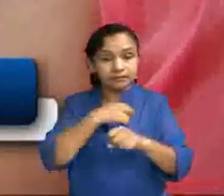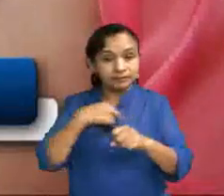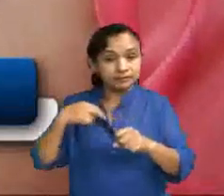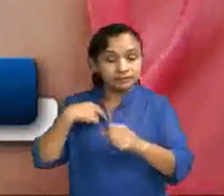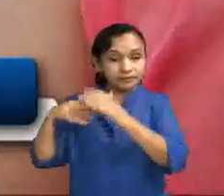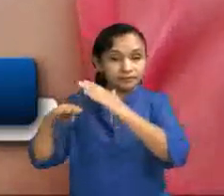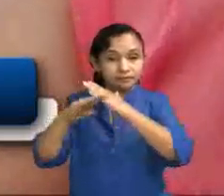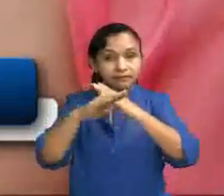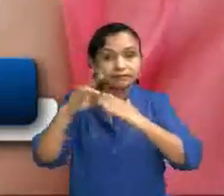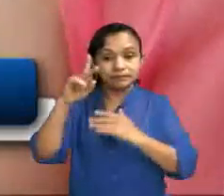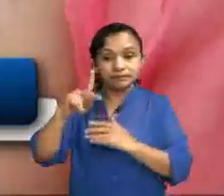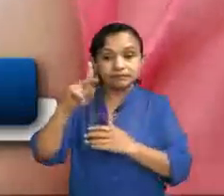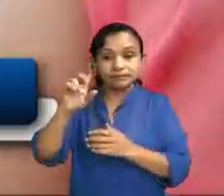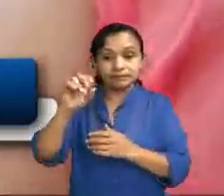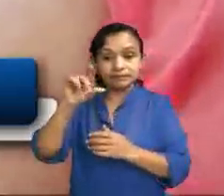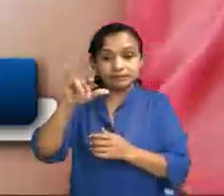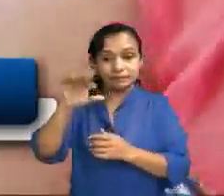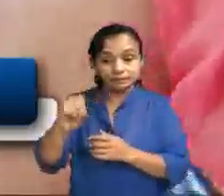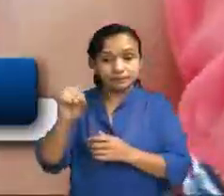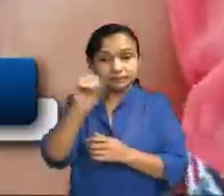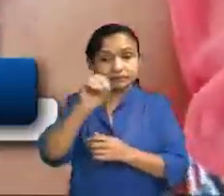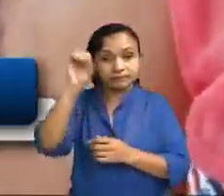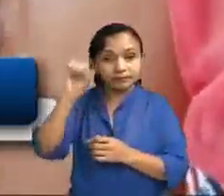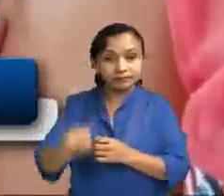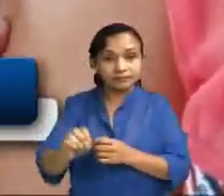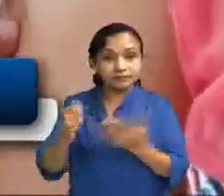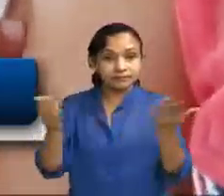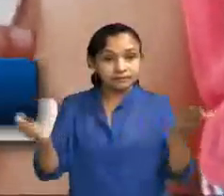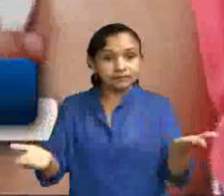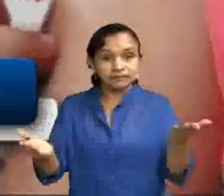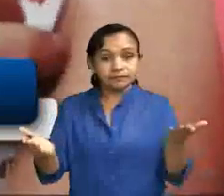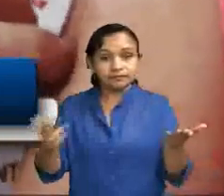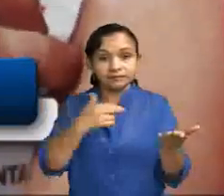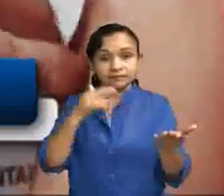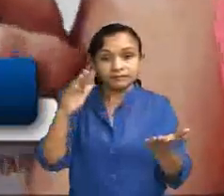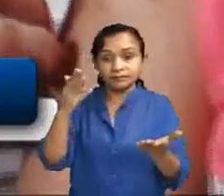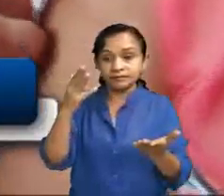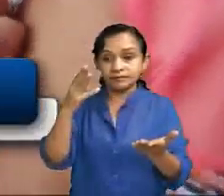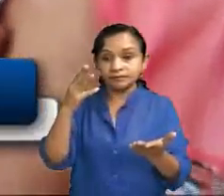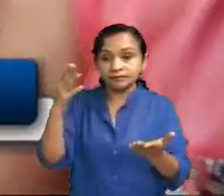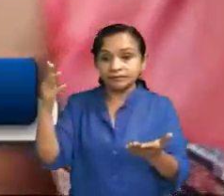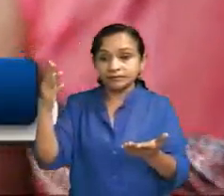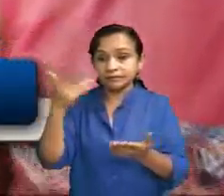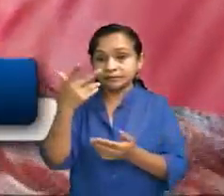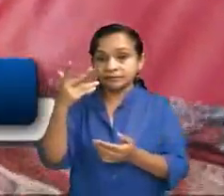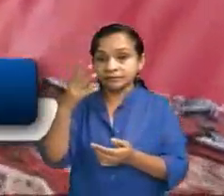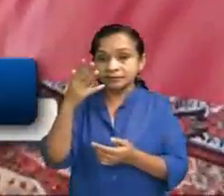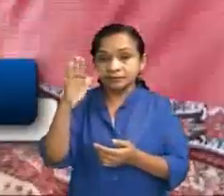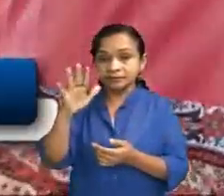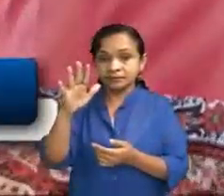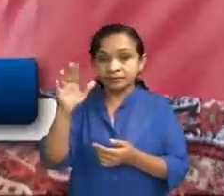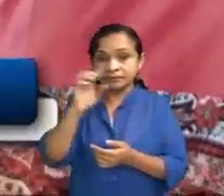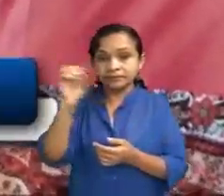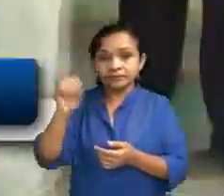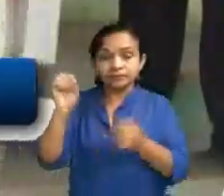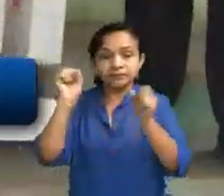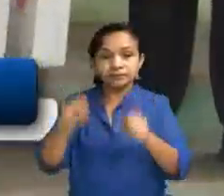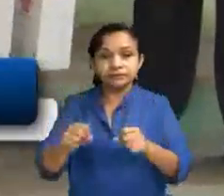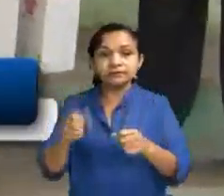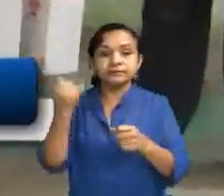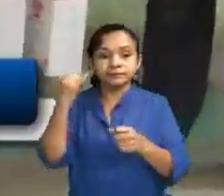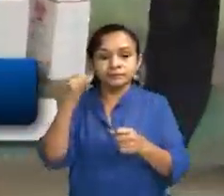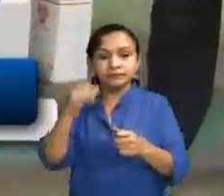la polio? Así es. ¿Ha habido un porcentaje de decir que un 98, 95% se logra erradicar esa? Así